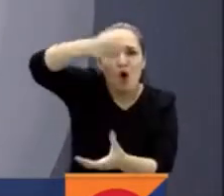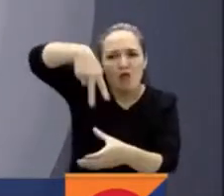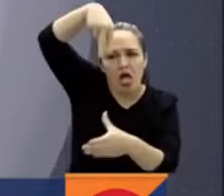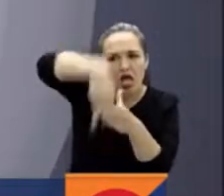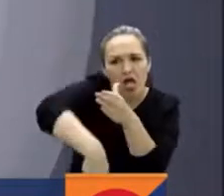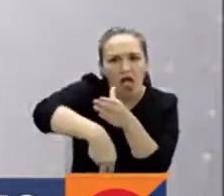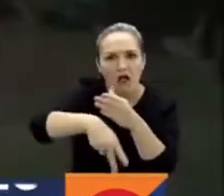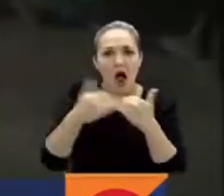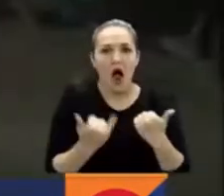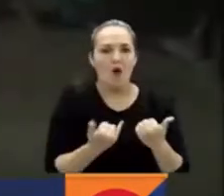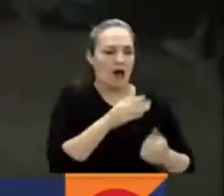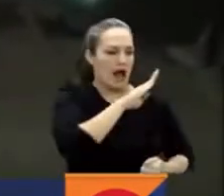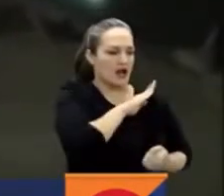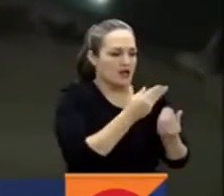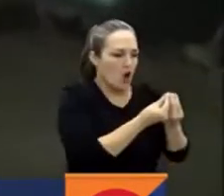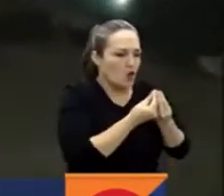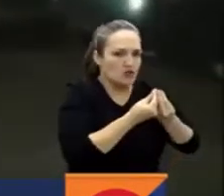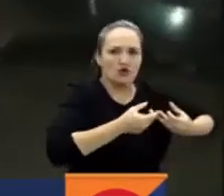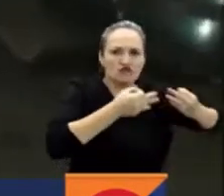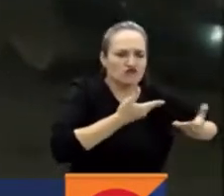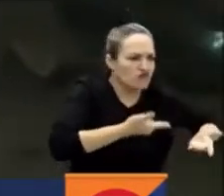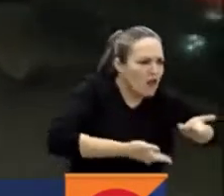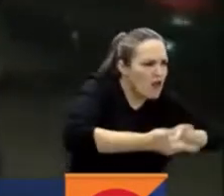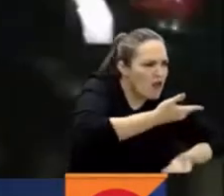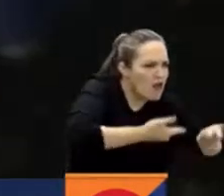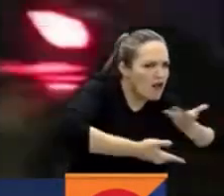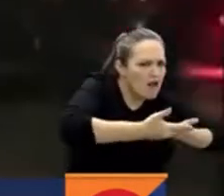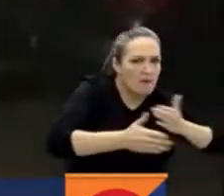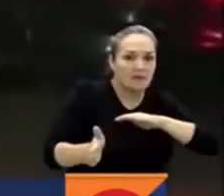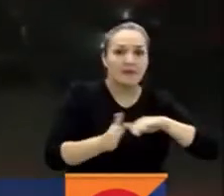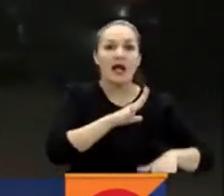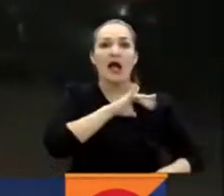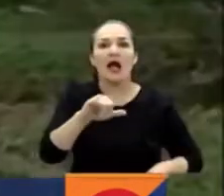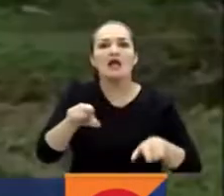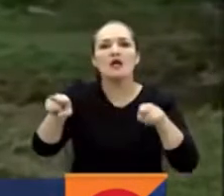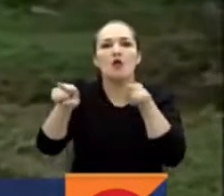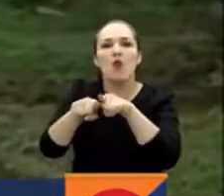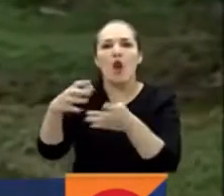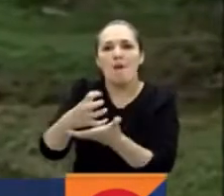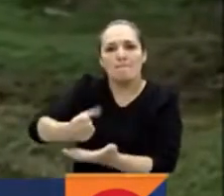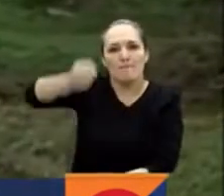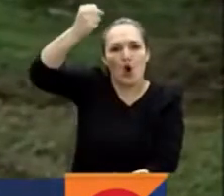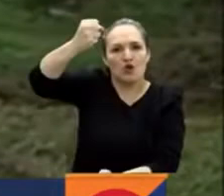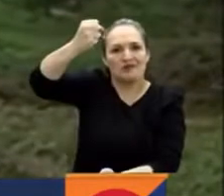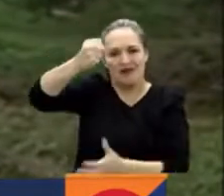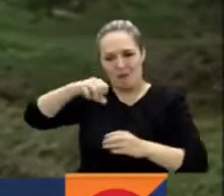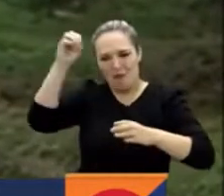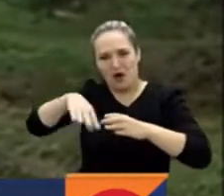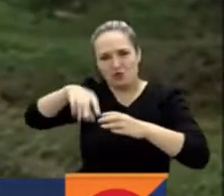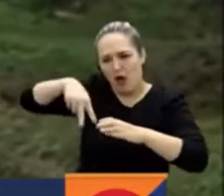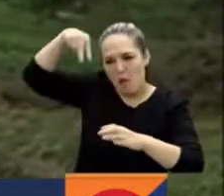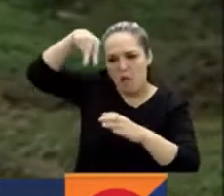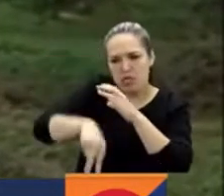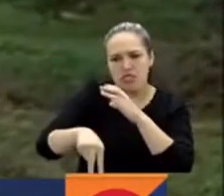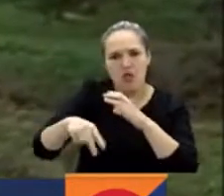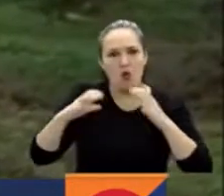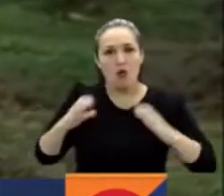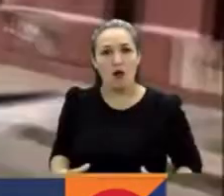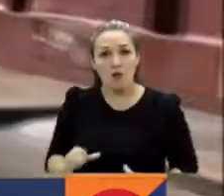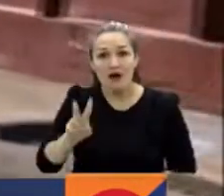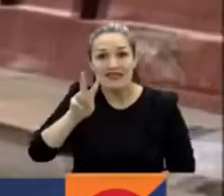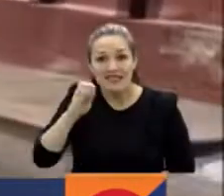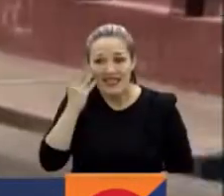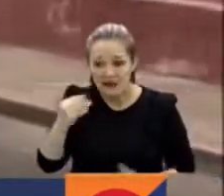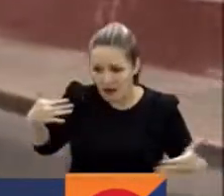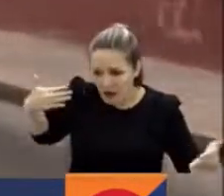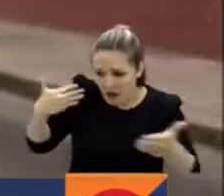de Seguridad. En Cali encontraron otro cuerpo embolsado en las calles de la ciudad. En 7 días han asesinado a